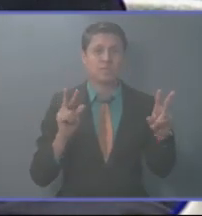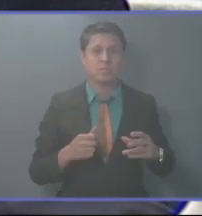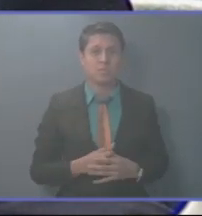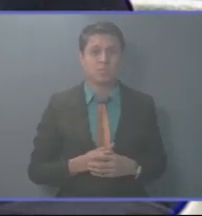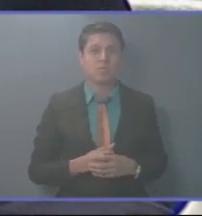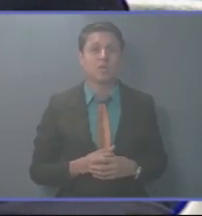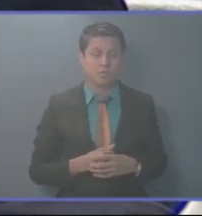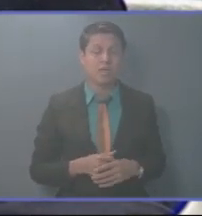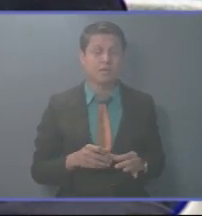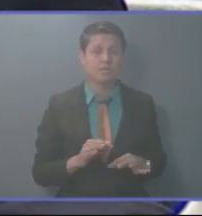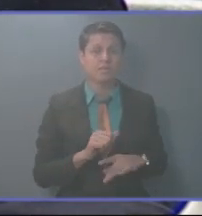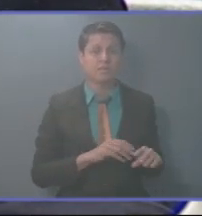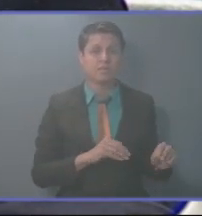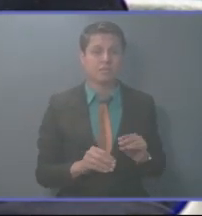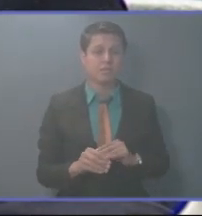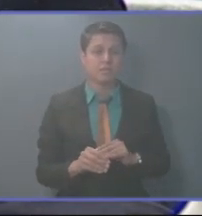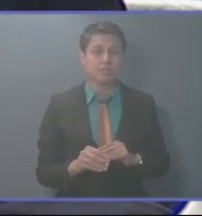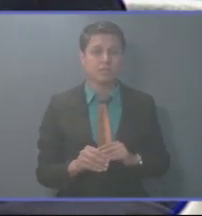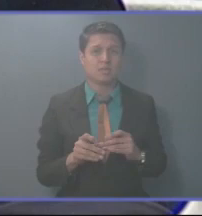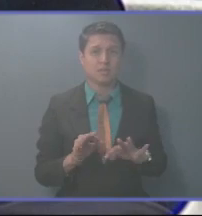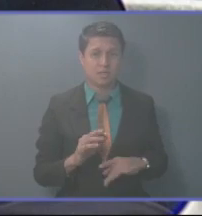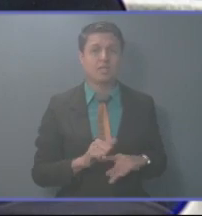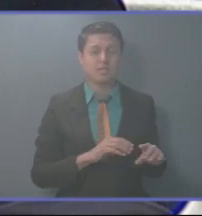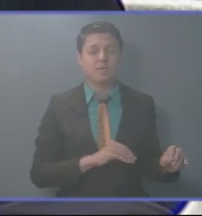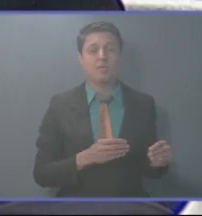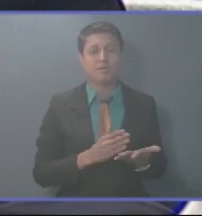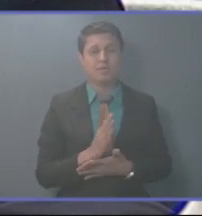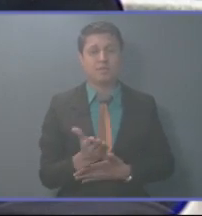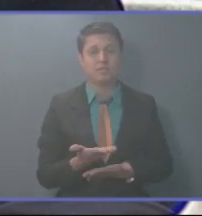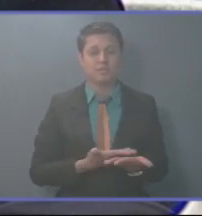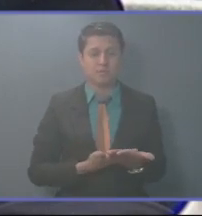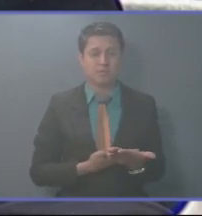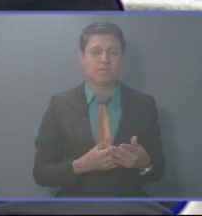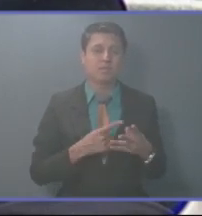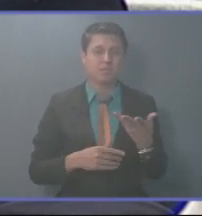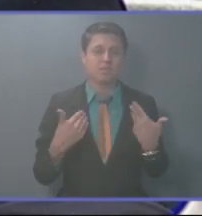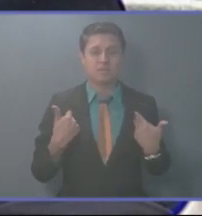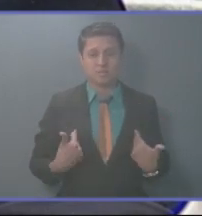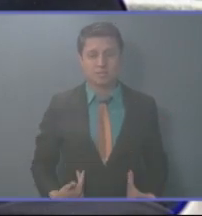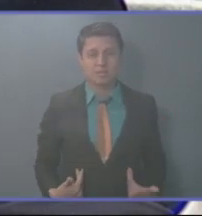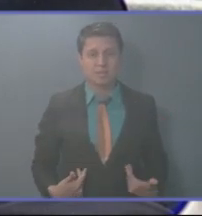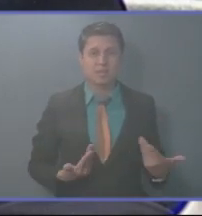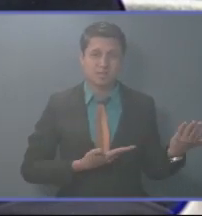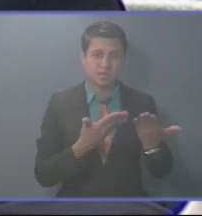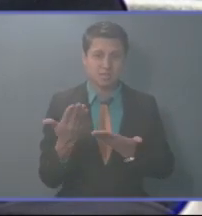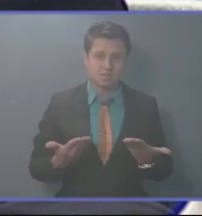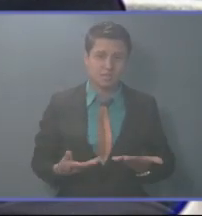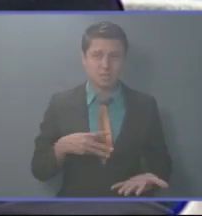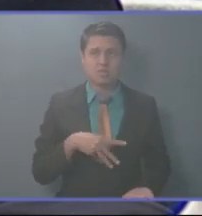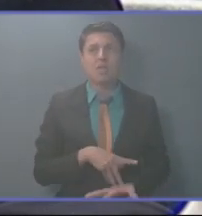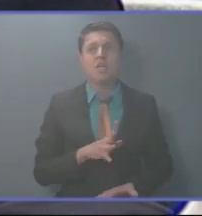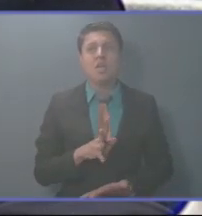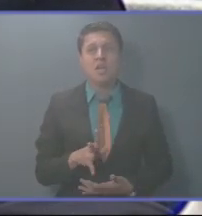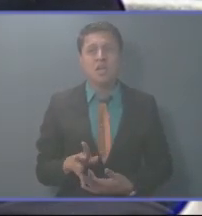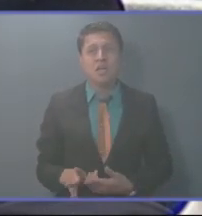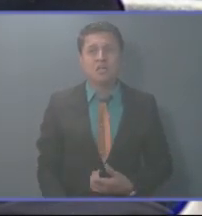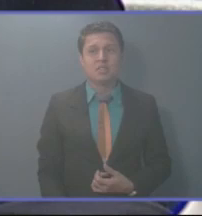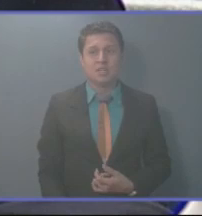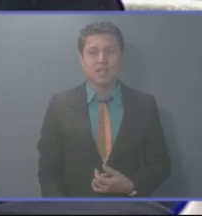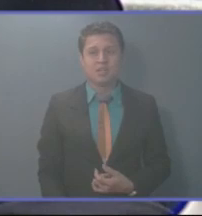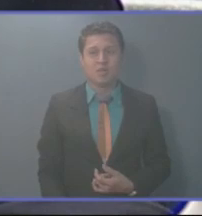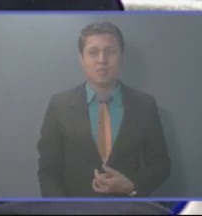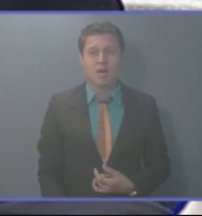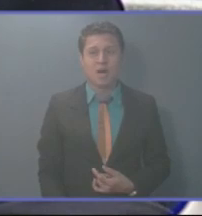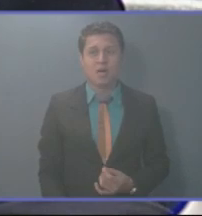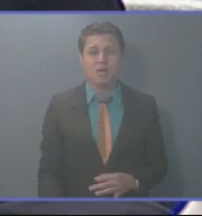derechos humanos, la promoción de las normas internacionales de derechos humanos en el servicio público, el cumplimiento de la ley